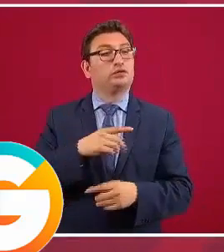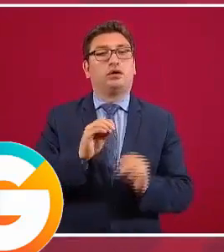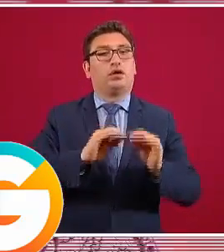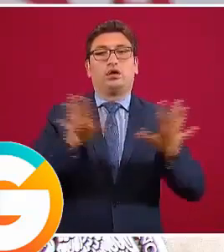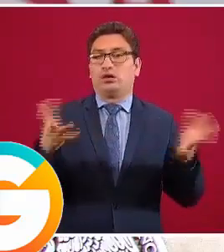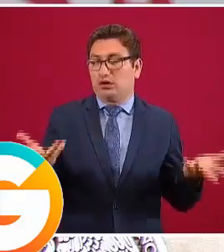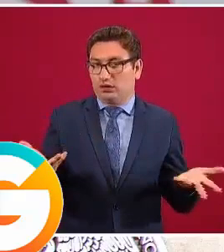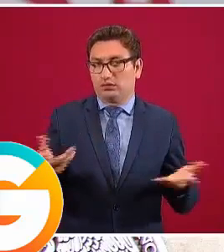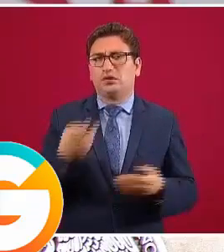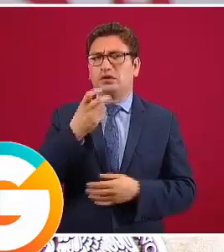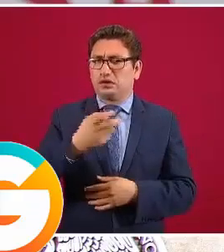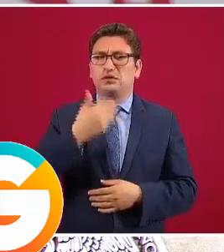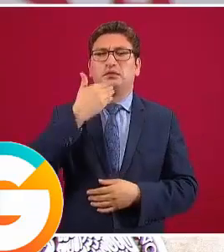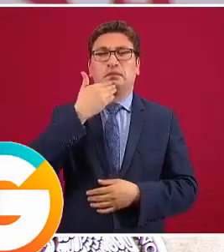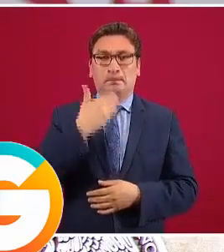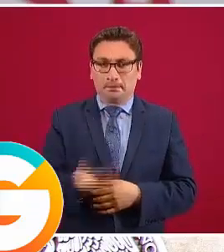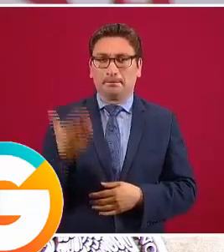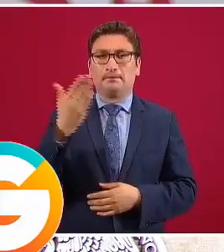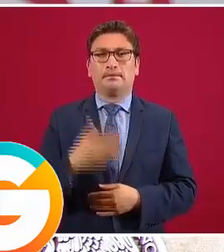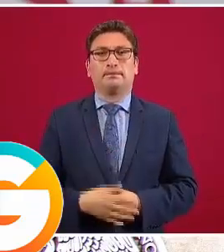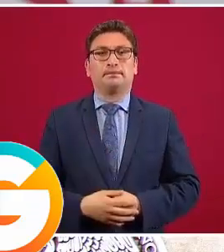Eso es muy bueno.